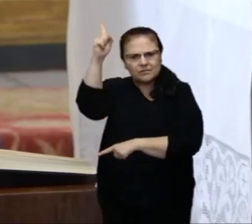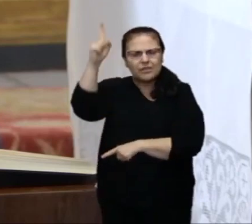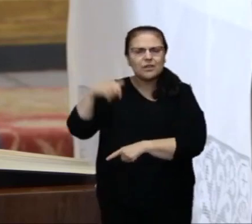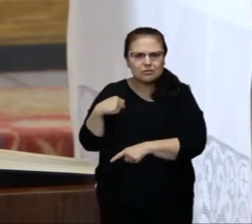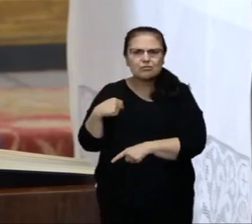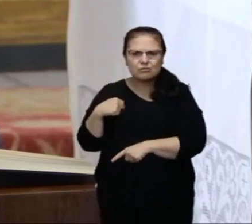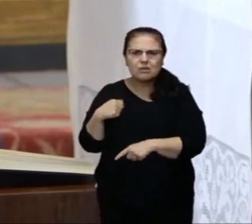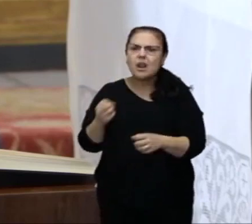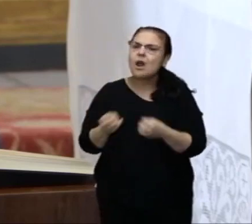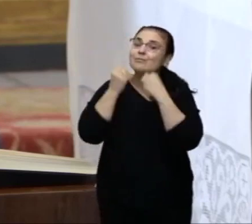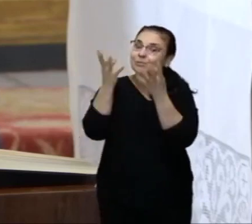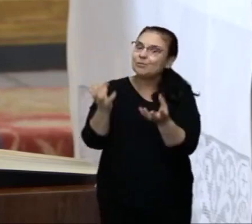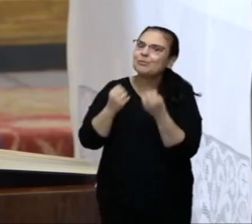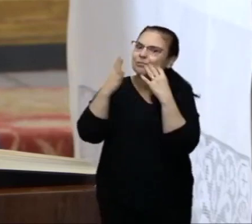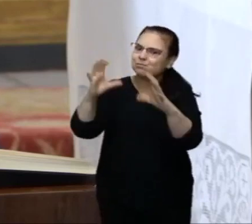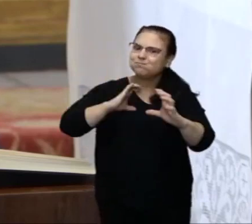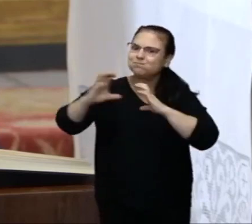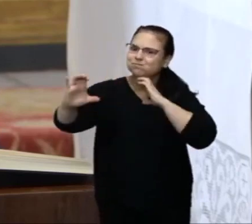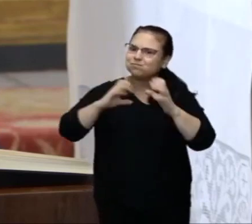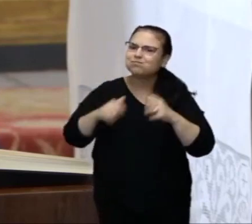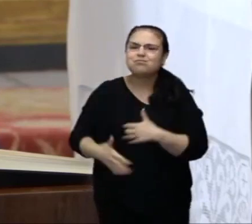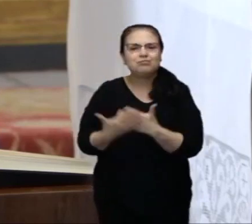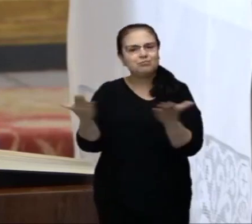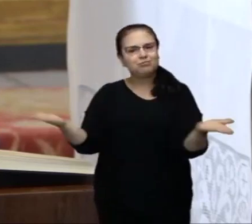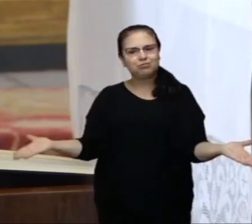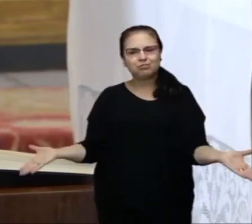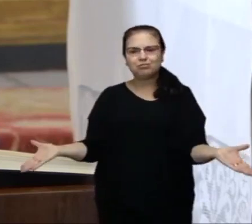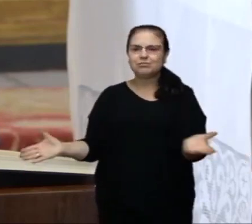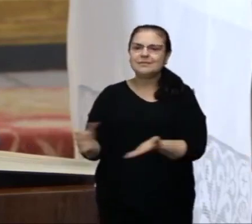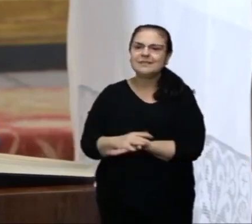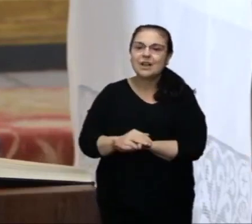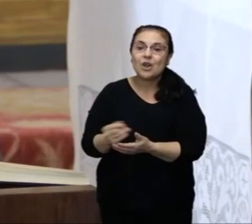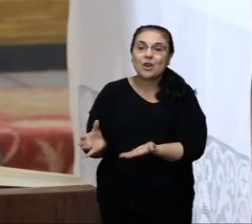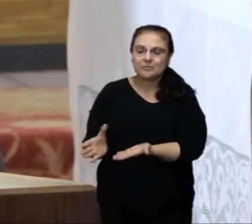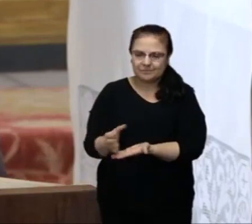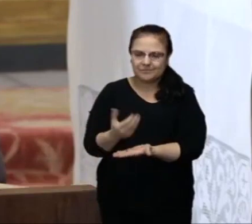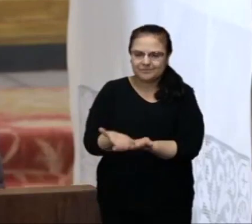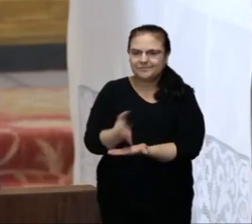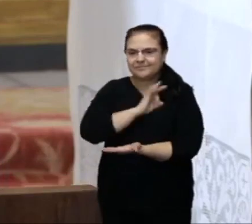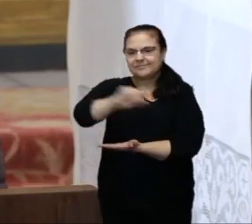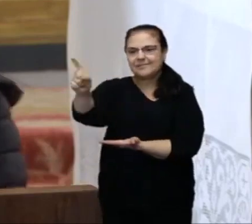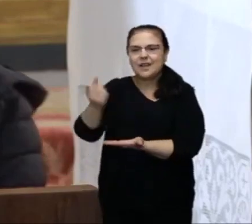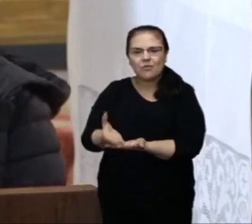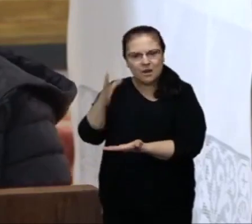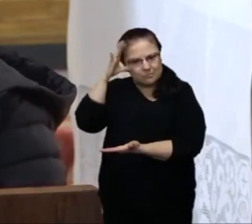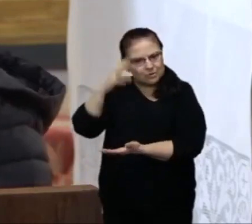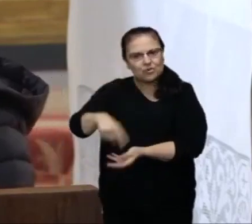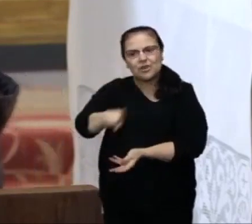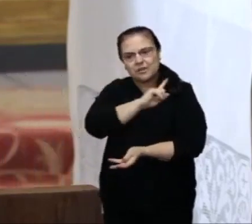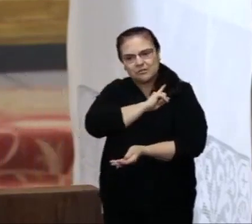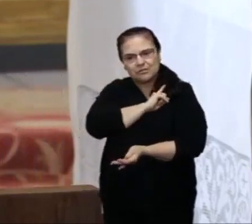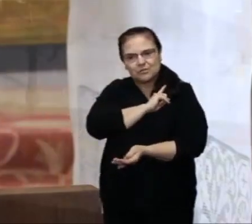la comuniquemos generosamente a los demás, roguemos al Señor.